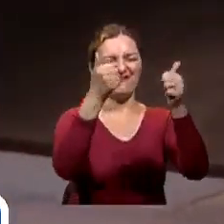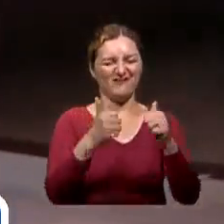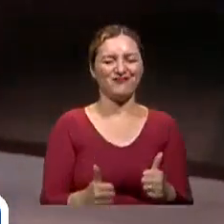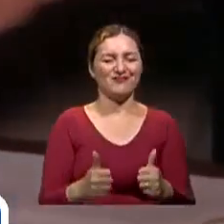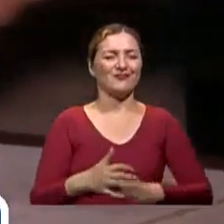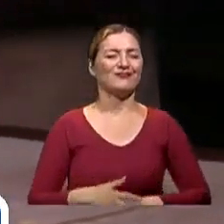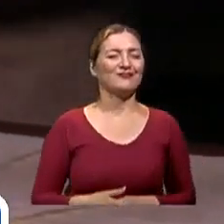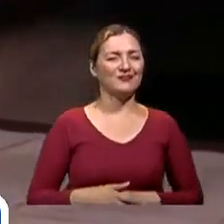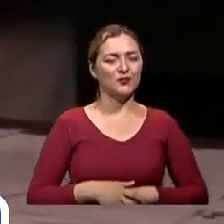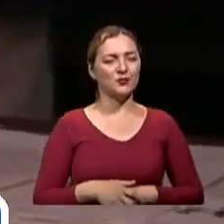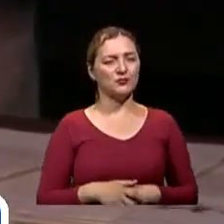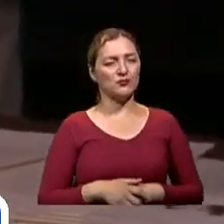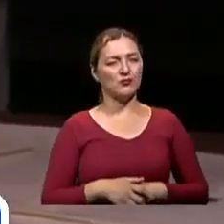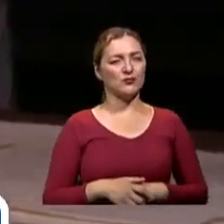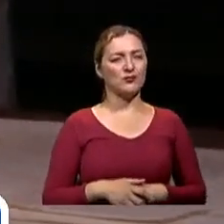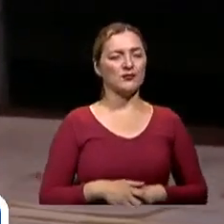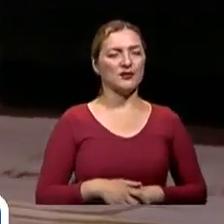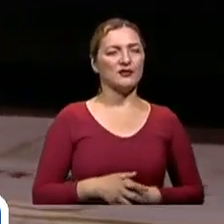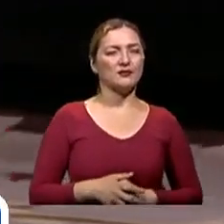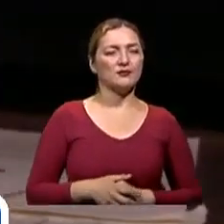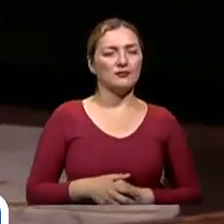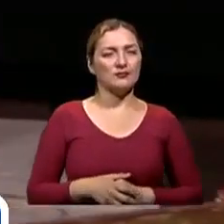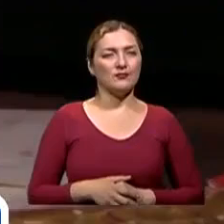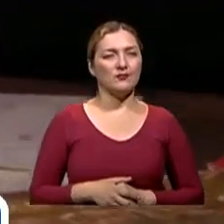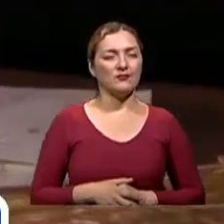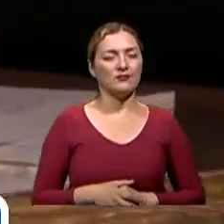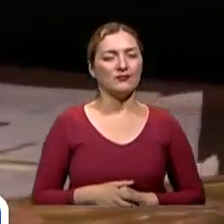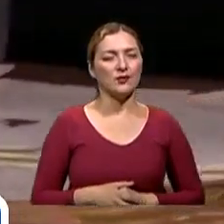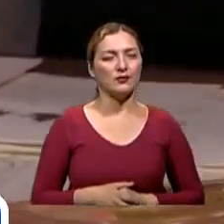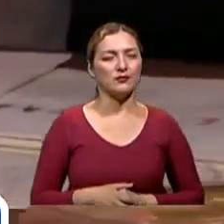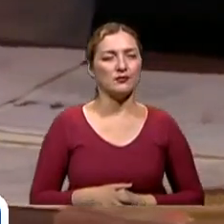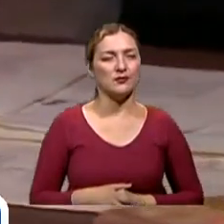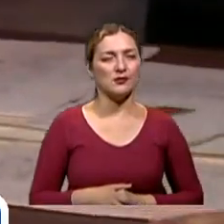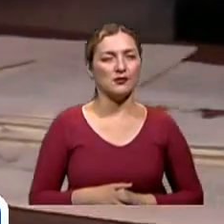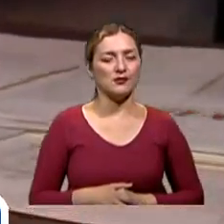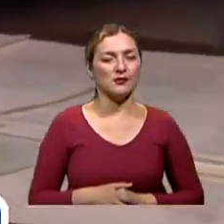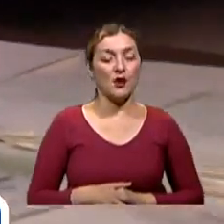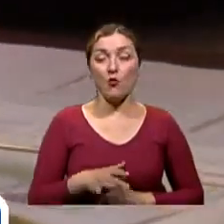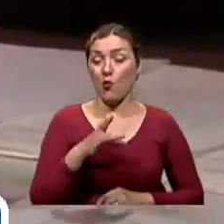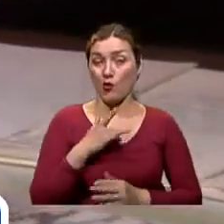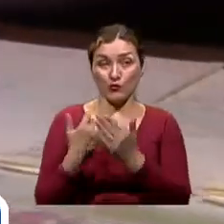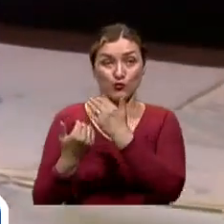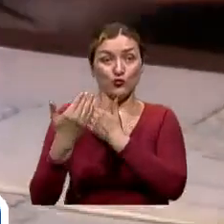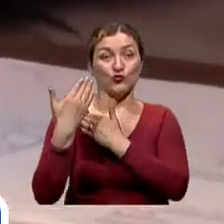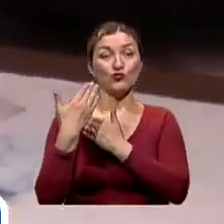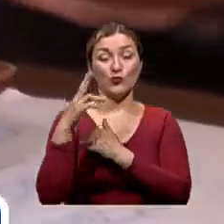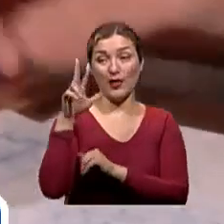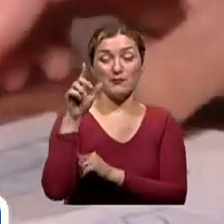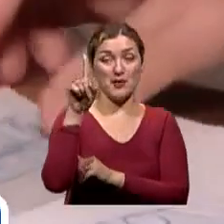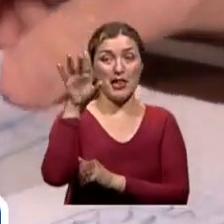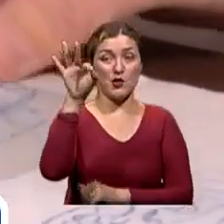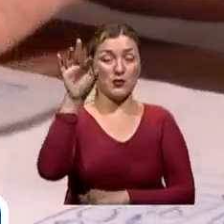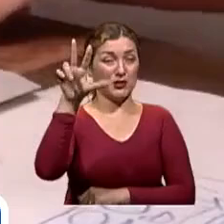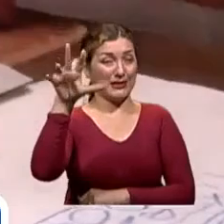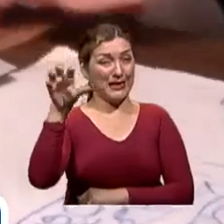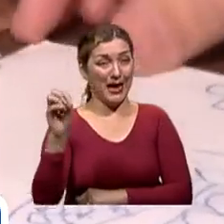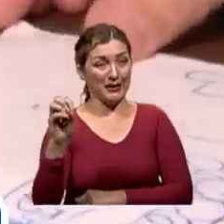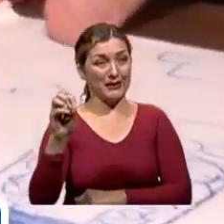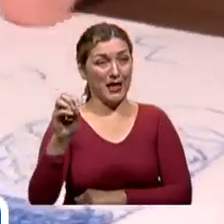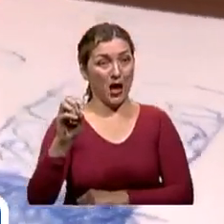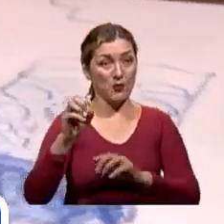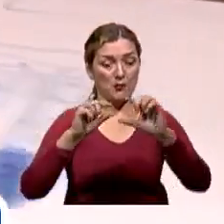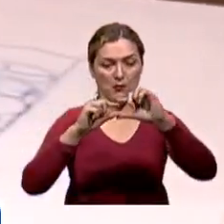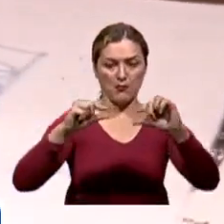artísticos, ¿no? Distintas disciplinas que coinciden en escena. Y nos van a hacer sentir en esa época, en la época de los 30, estamos viendo que hay